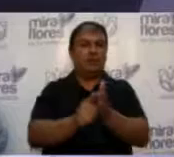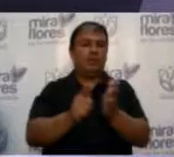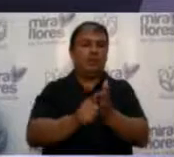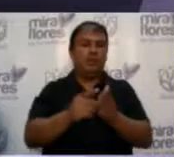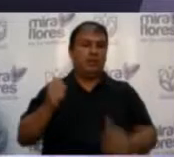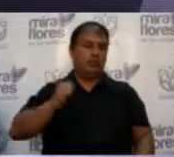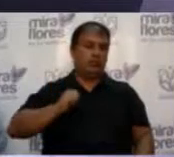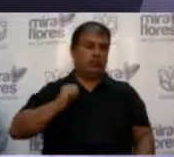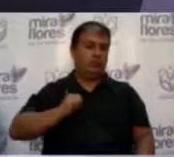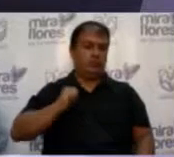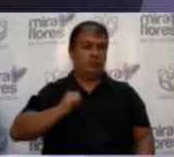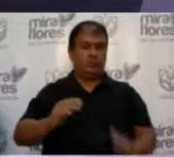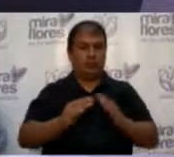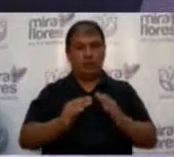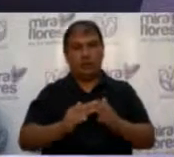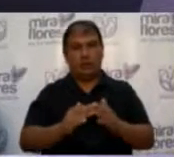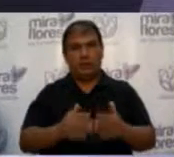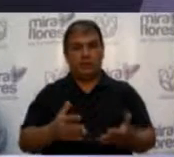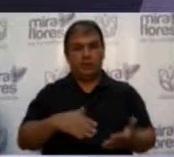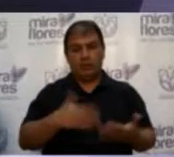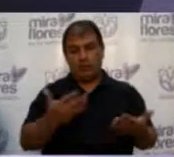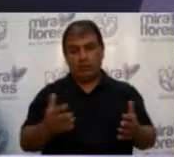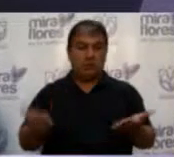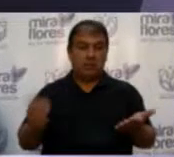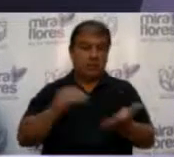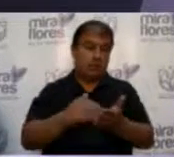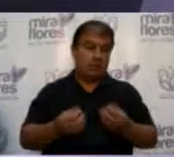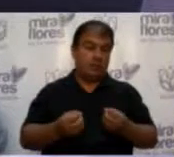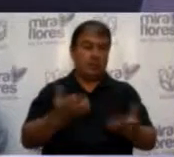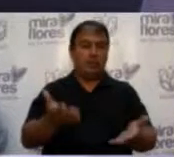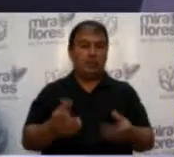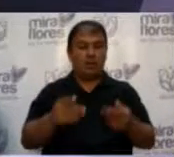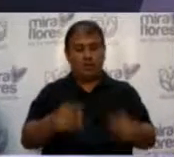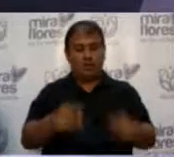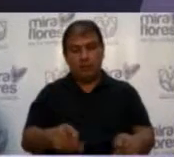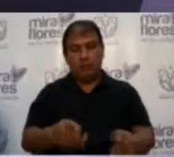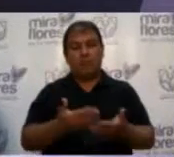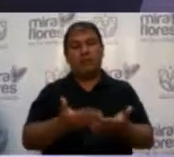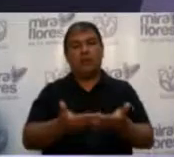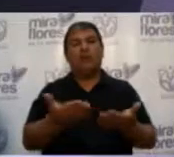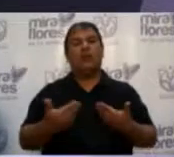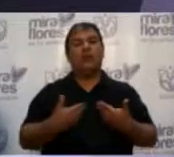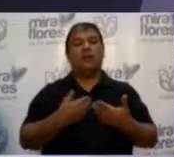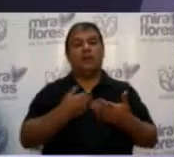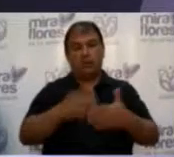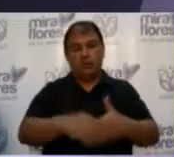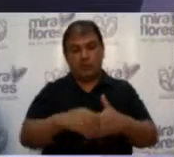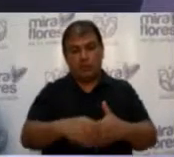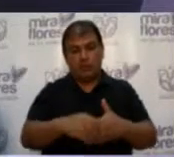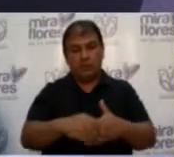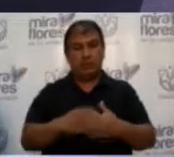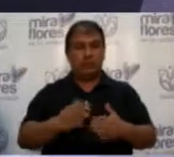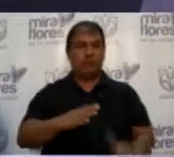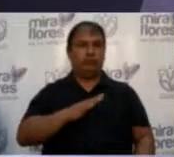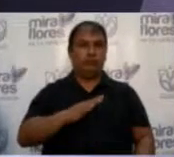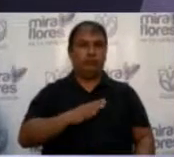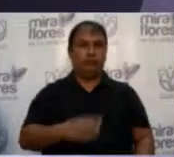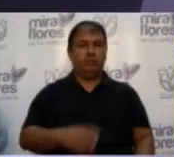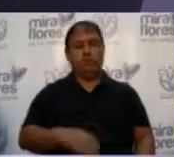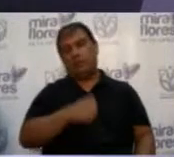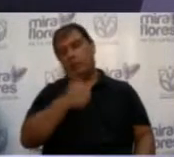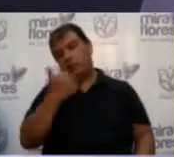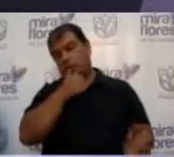Orgánica de Municipalidades. Sin otro particular, hago propicia la oportunidad para expresar los sentimientos de mi especial consideración. Y la